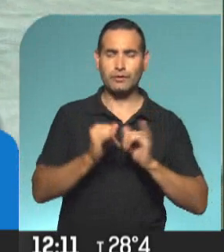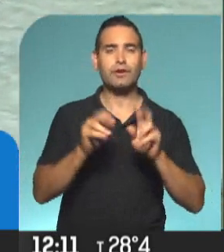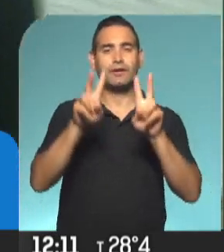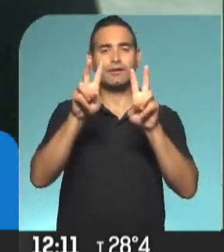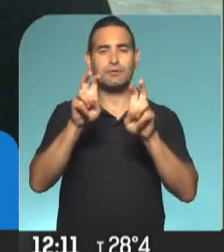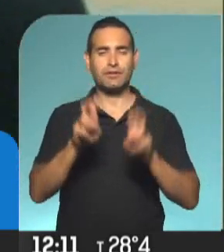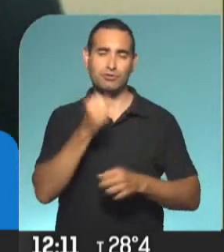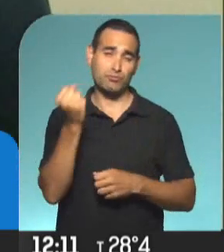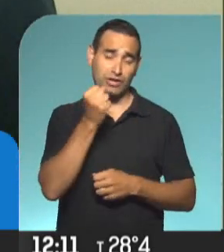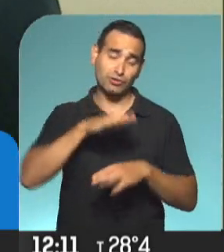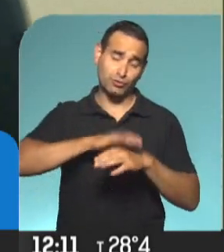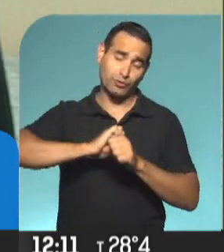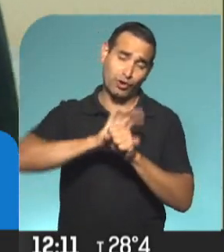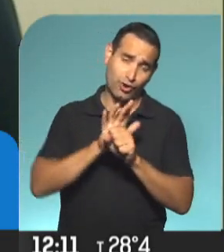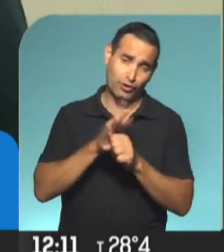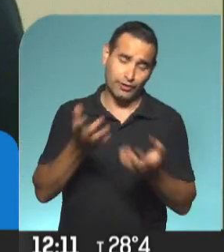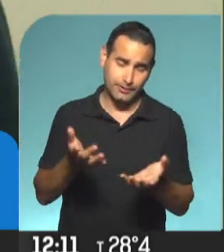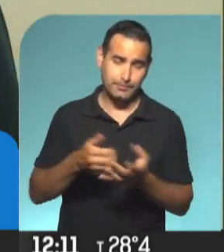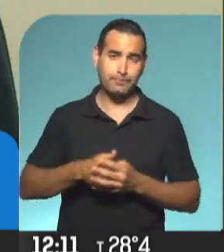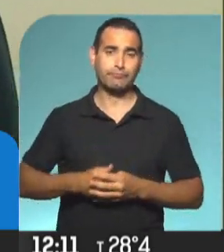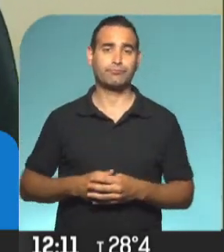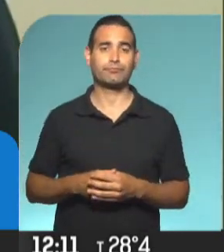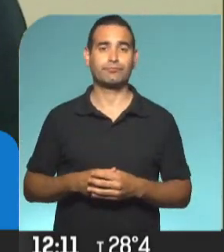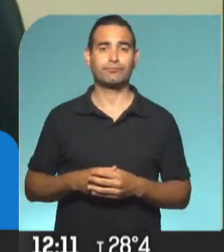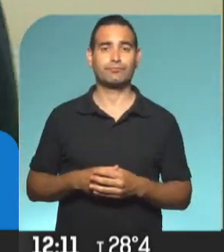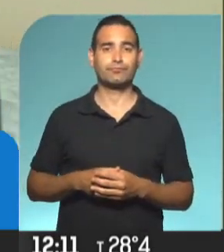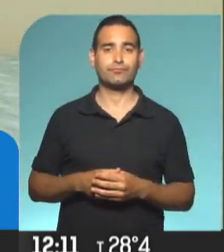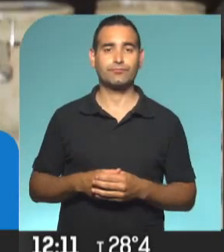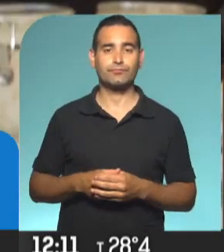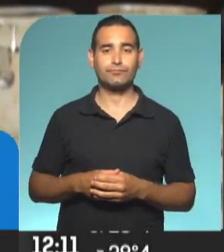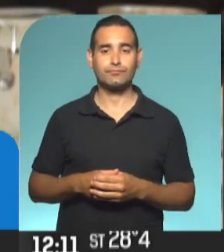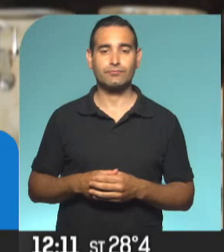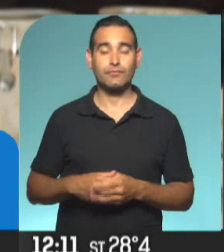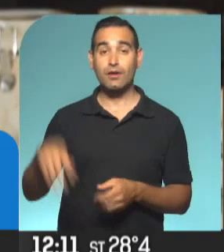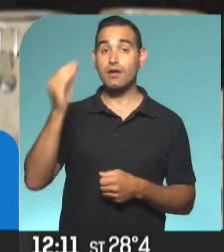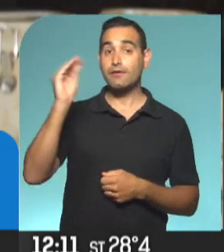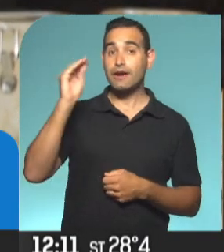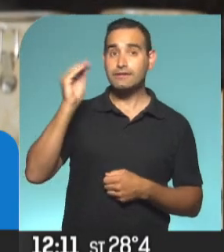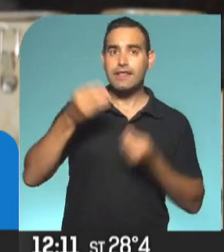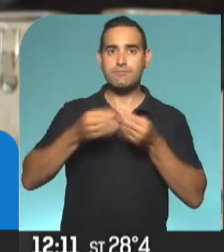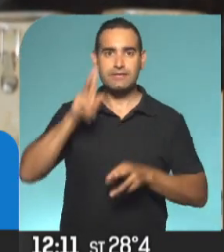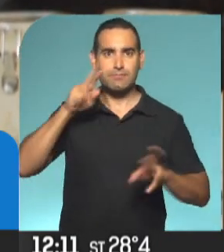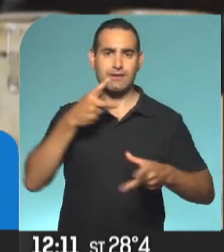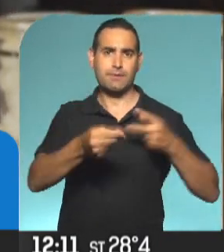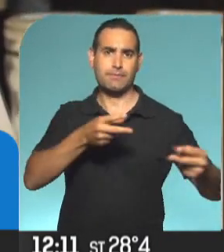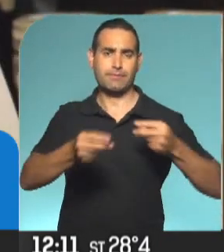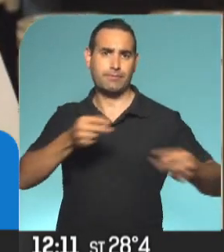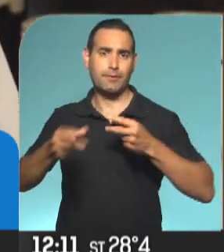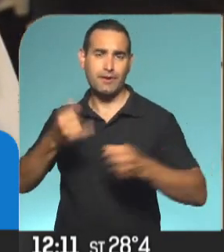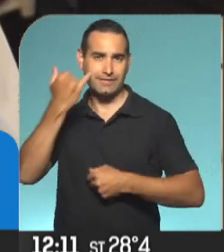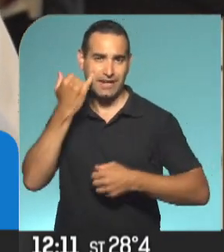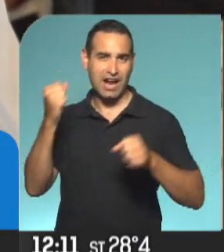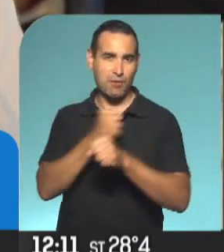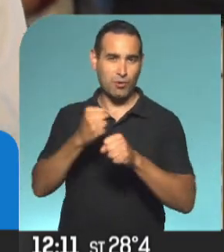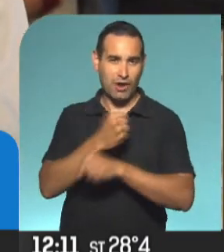temas importantes respecto al coronavirus y su implicancia en el mundo. Brasil comenzó la campaña de vacunación tras la aprobación de